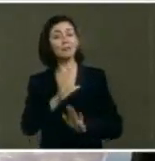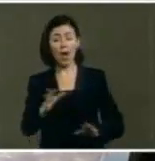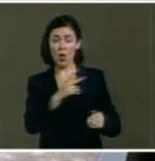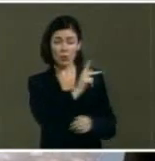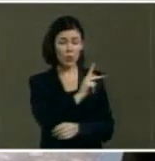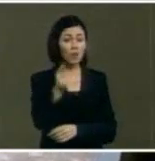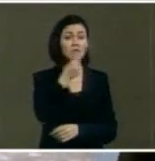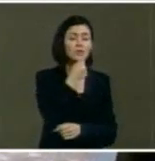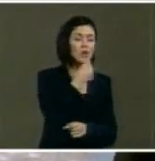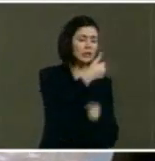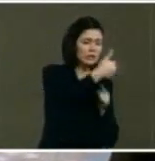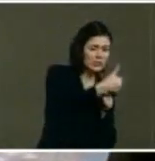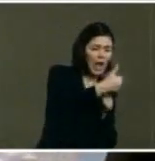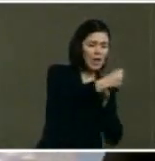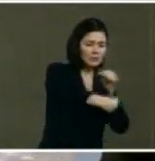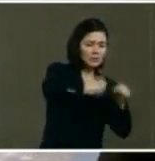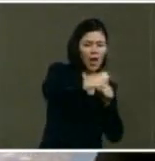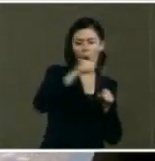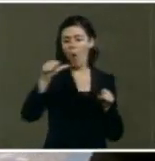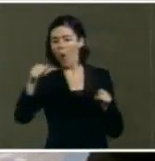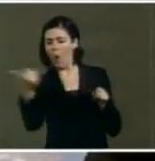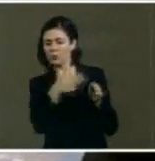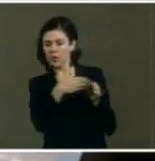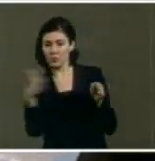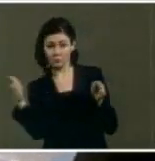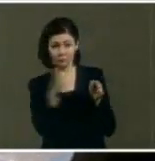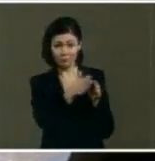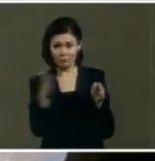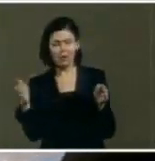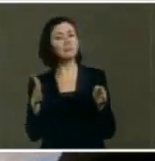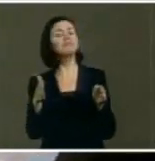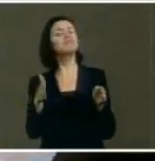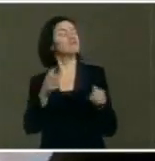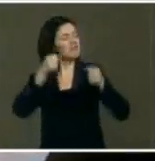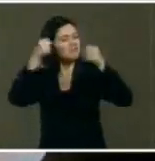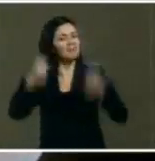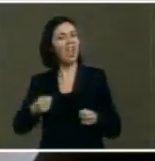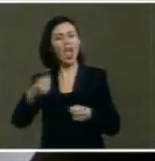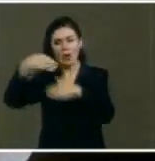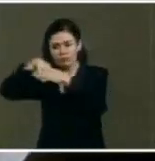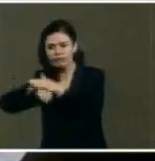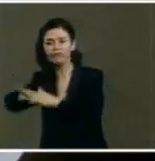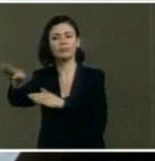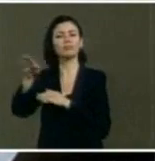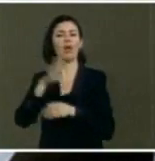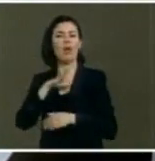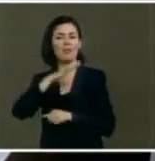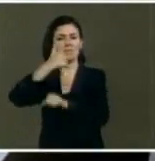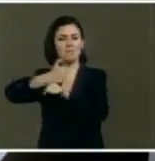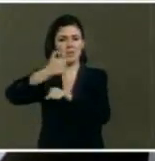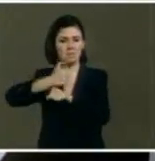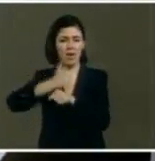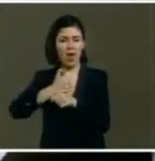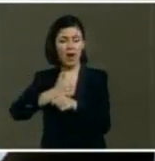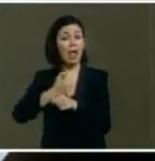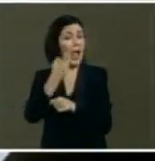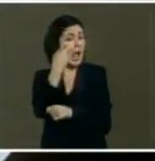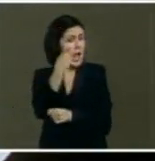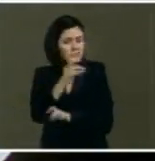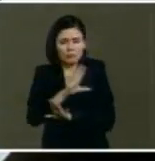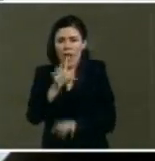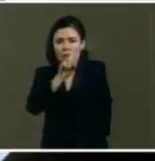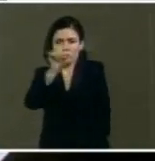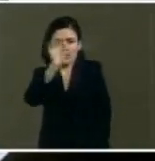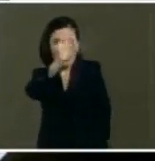y los 11 años de edad tienen ya asegurado un lugar en la primaria. Es decir, también alcanzamos